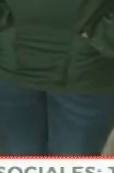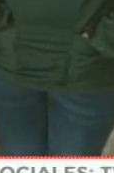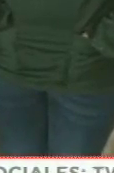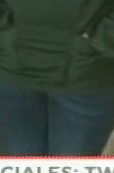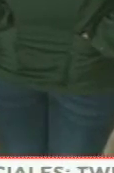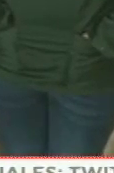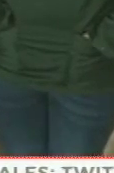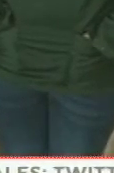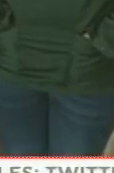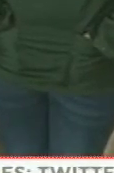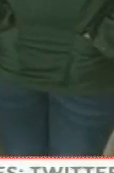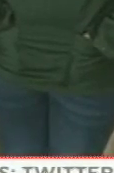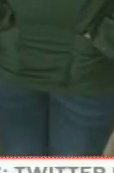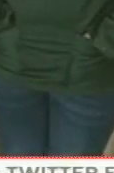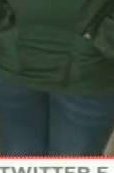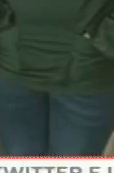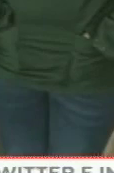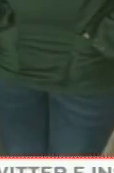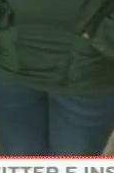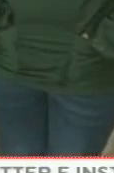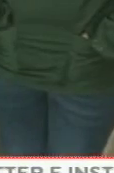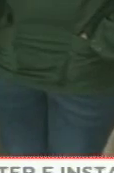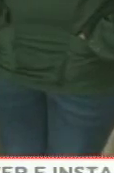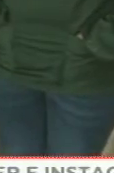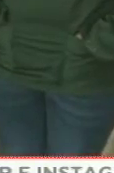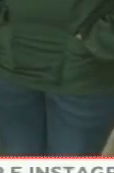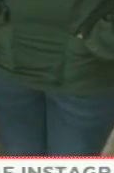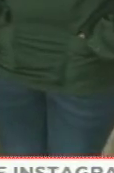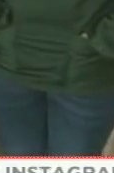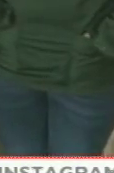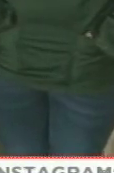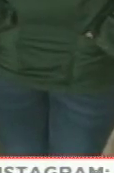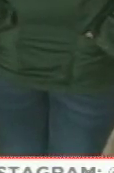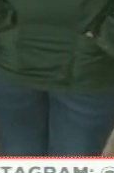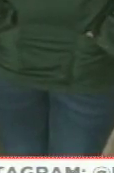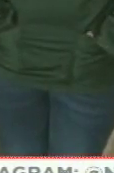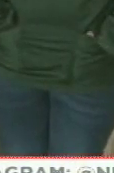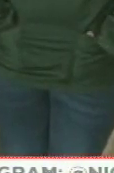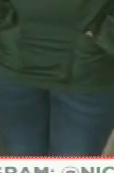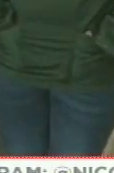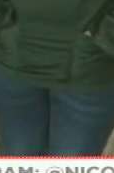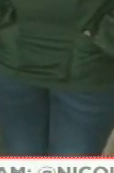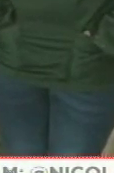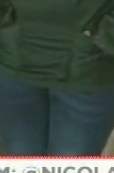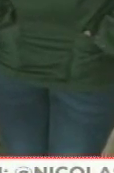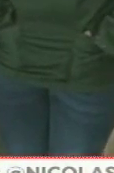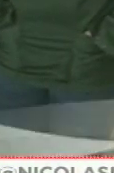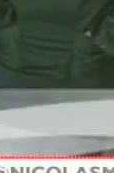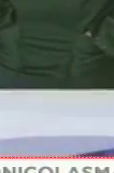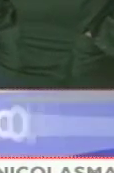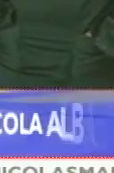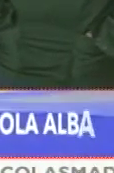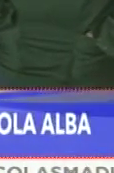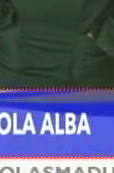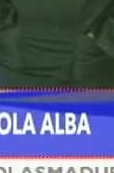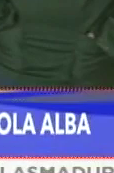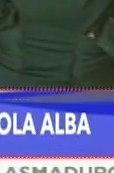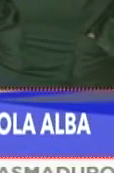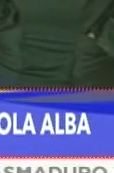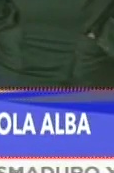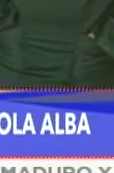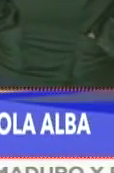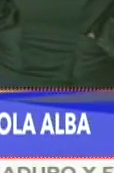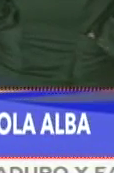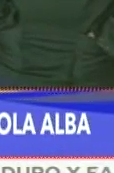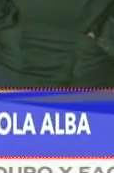estado Portuguesa. A mi lado se encuentra nuestra hermana María Alejandra González, presidenta de avícola del Alba, y